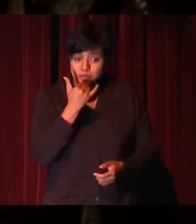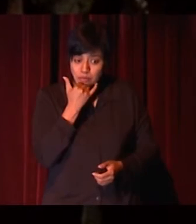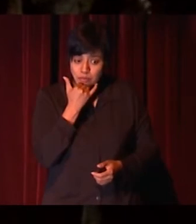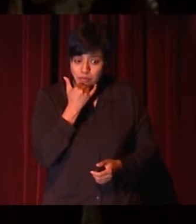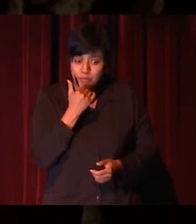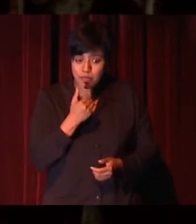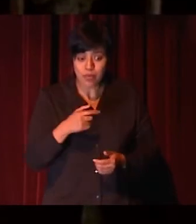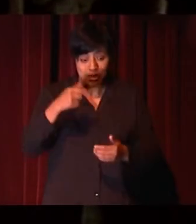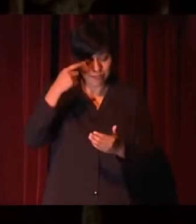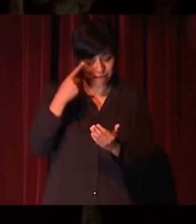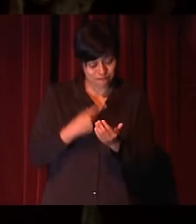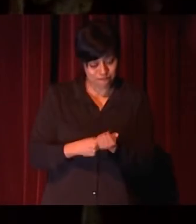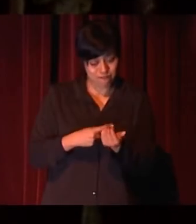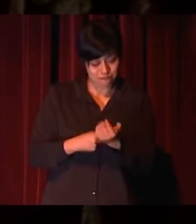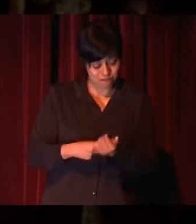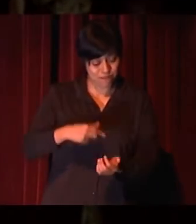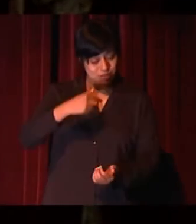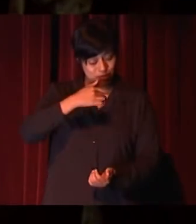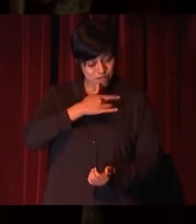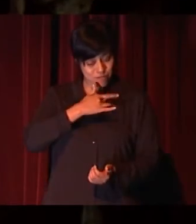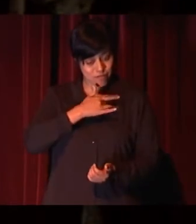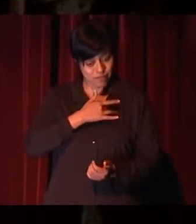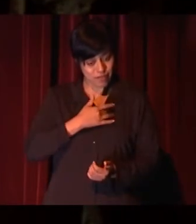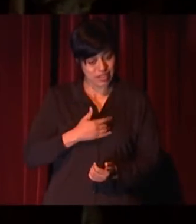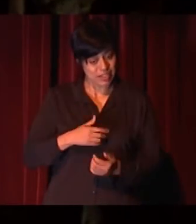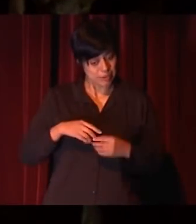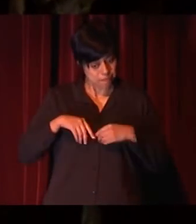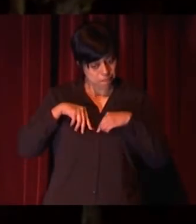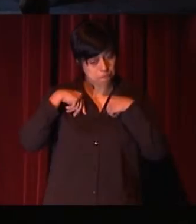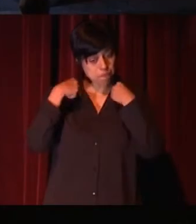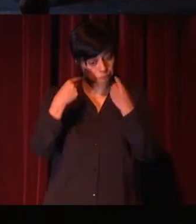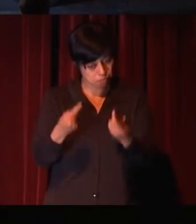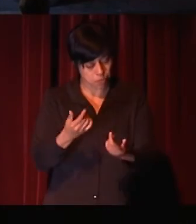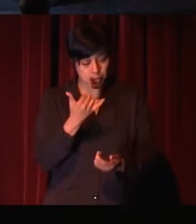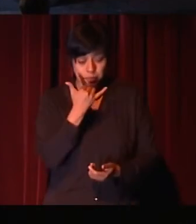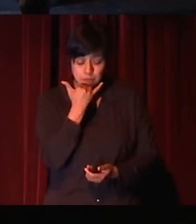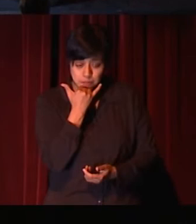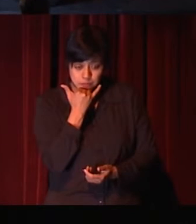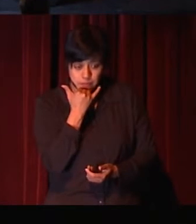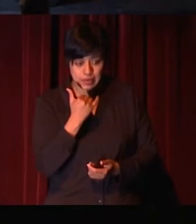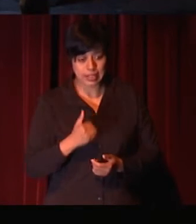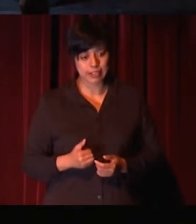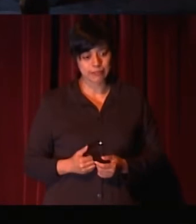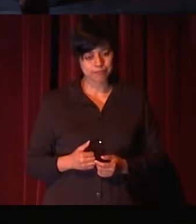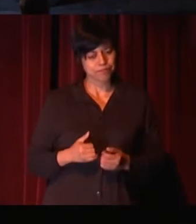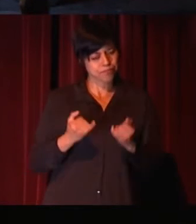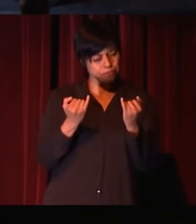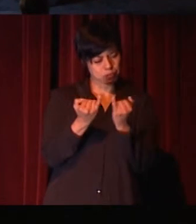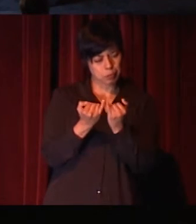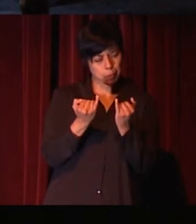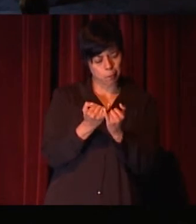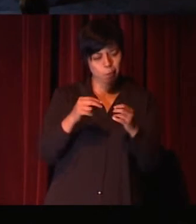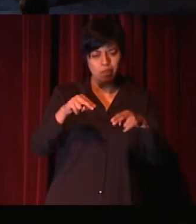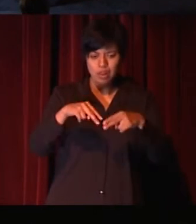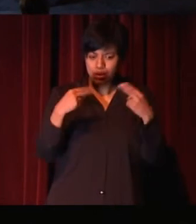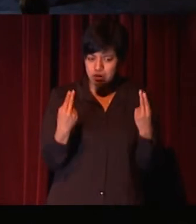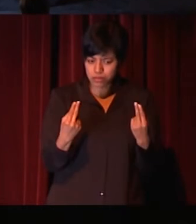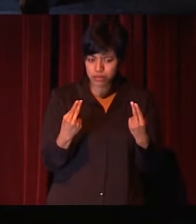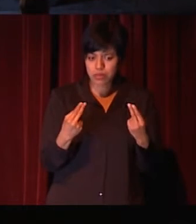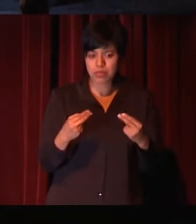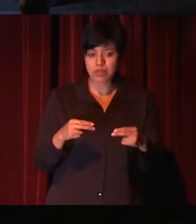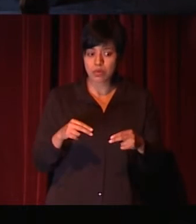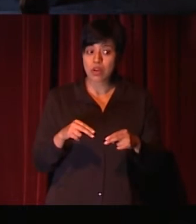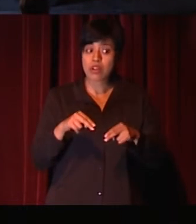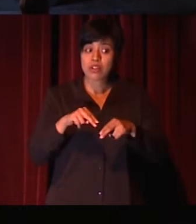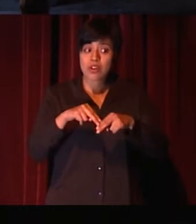perdonas también esto lo puedo ver en algo muchísimo menos pacífico cuando se bromea sobre causas de violencia aunque